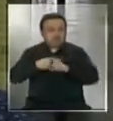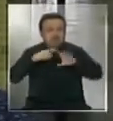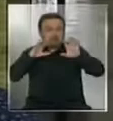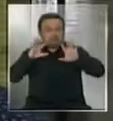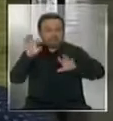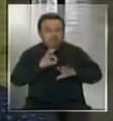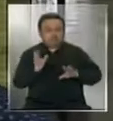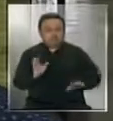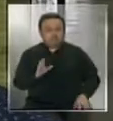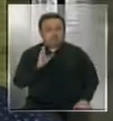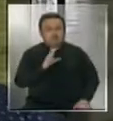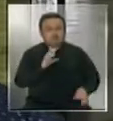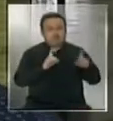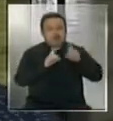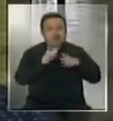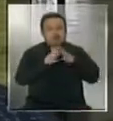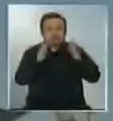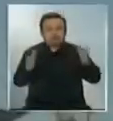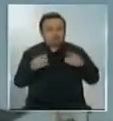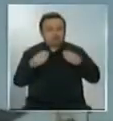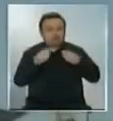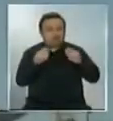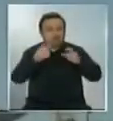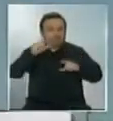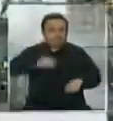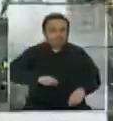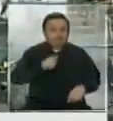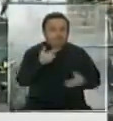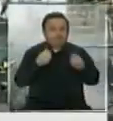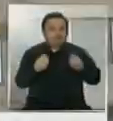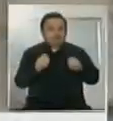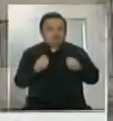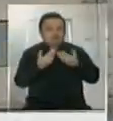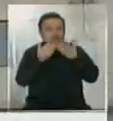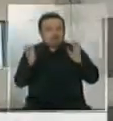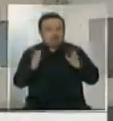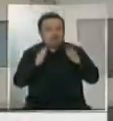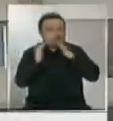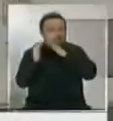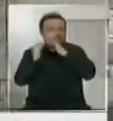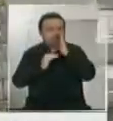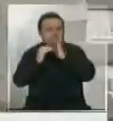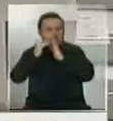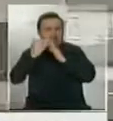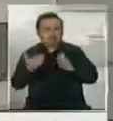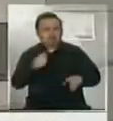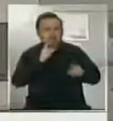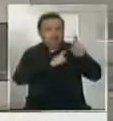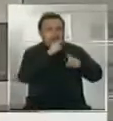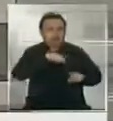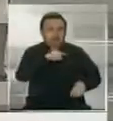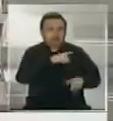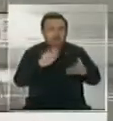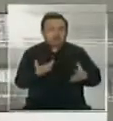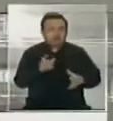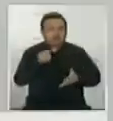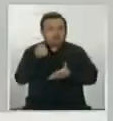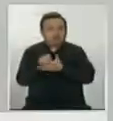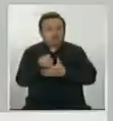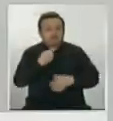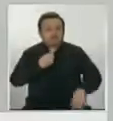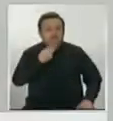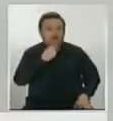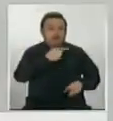el 10%, se han lanzado hartas promociones. Buenas ofertas, un amplio stock de casas y departamentos, algunos que son adquiridos